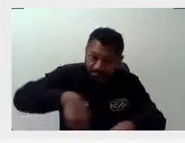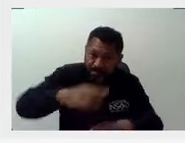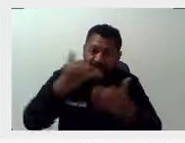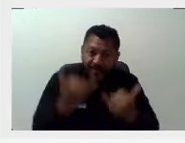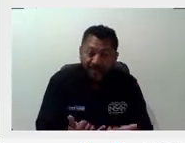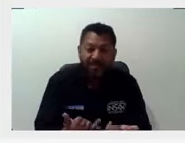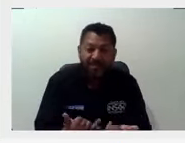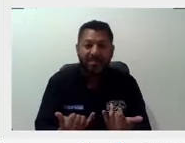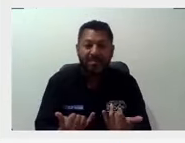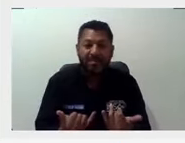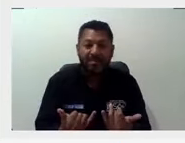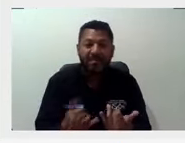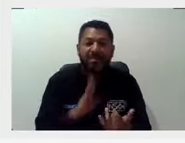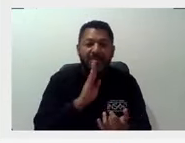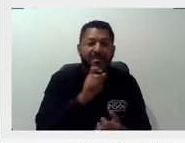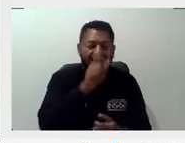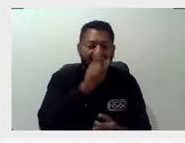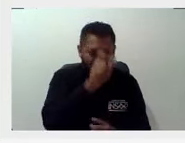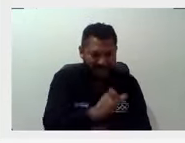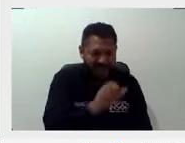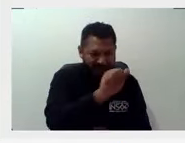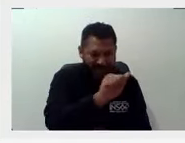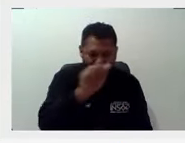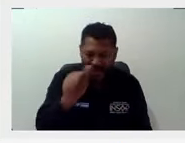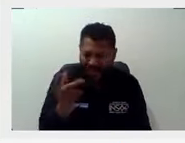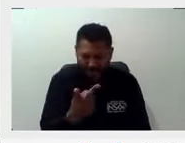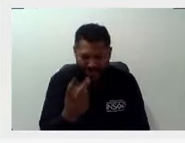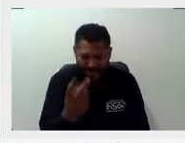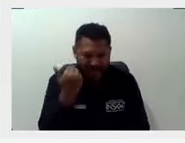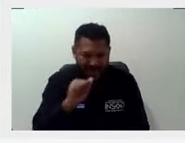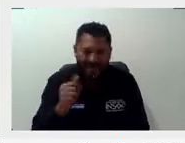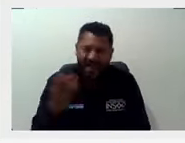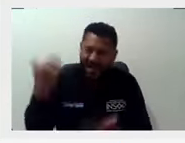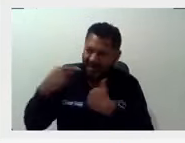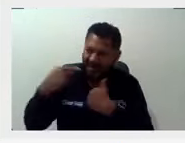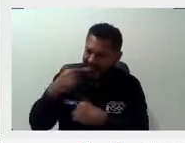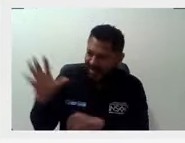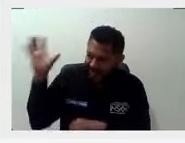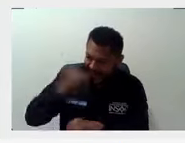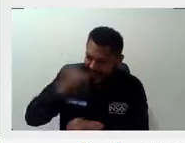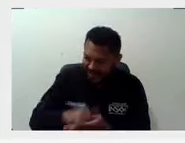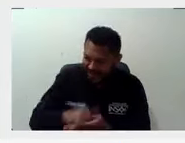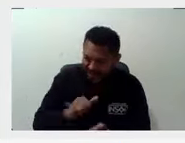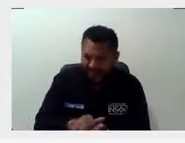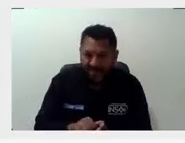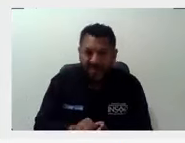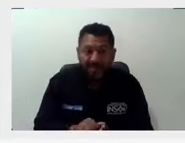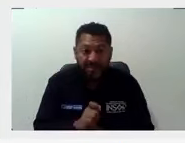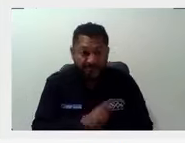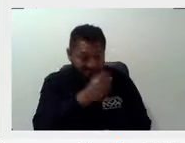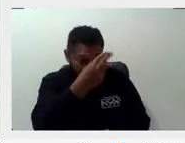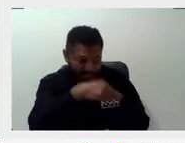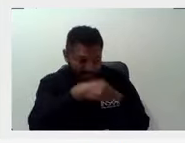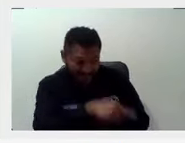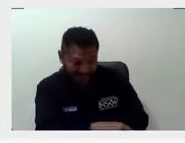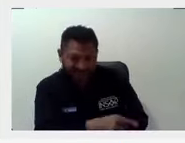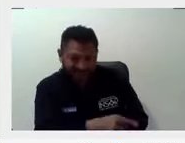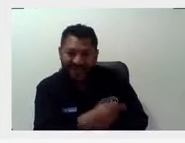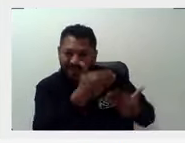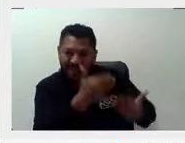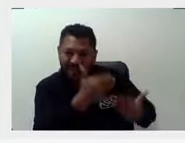se lo he escuchado a Mónica, a la profesora Dora, en diferentes espacios, existe allí en ese niño, niña, adolescente, un proyecto de